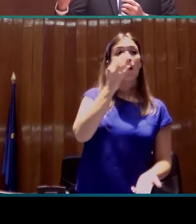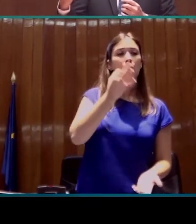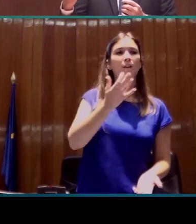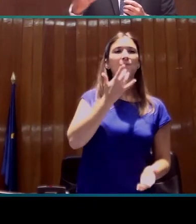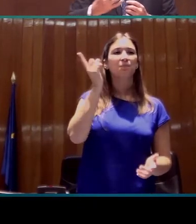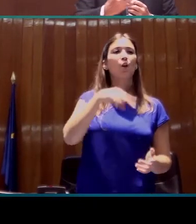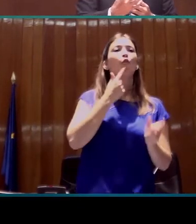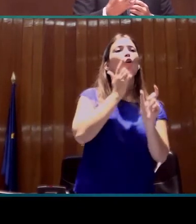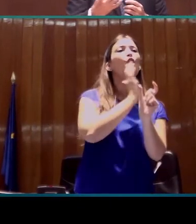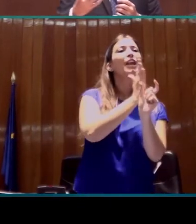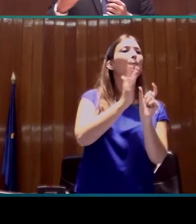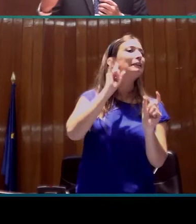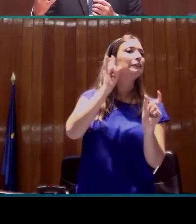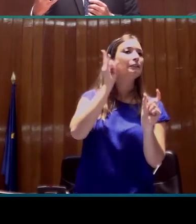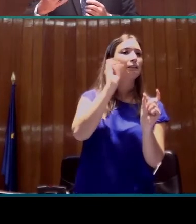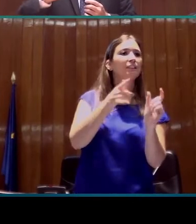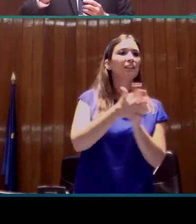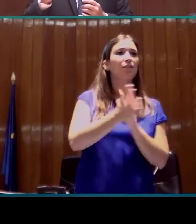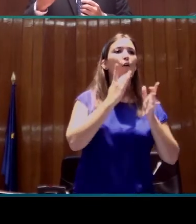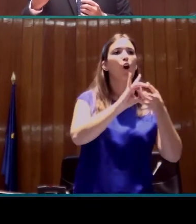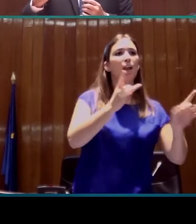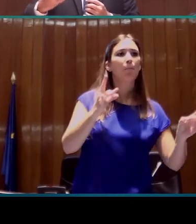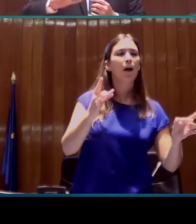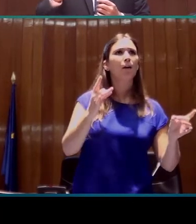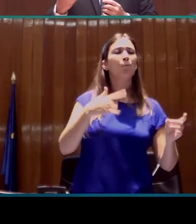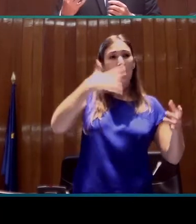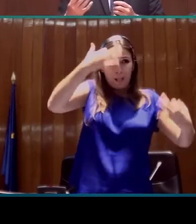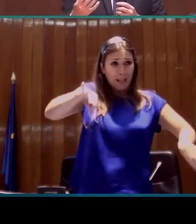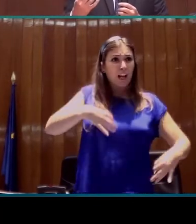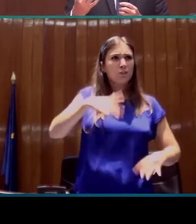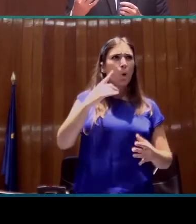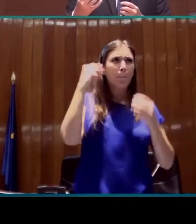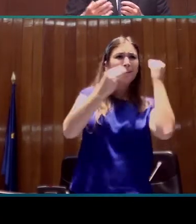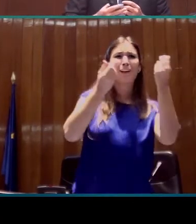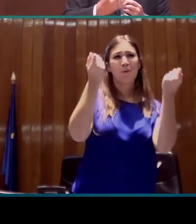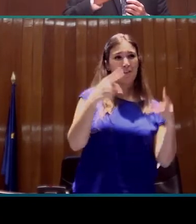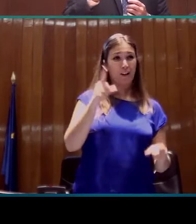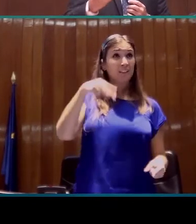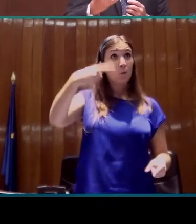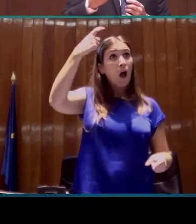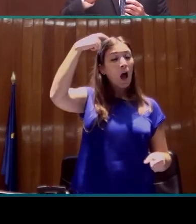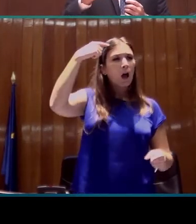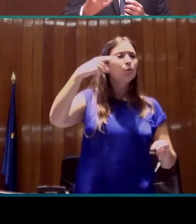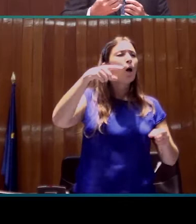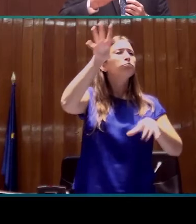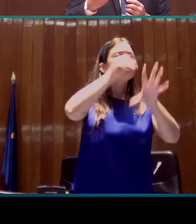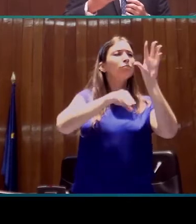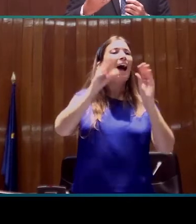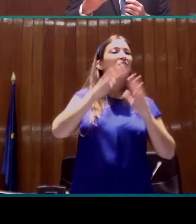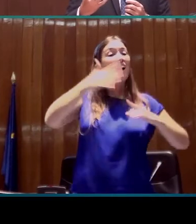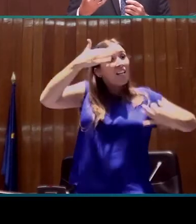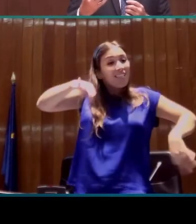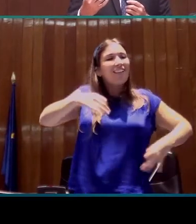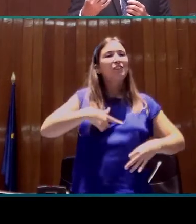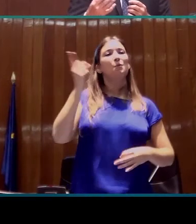procesamos fonemas y tenemos que acceder a los fonemas, aunque no de forma consciente, nuestro cerebro sí lo hace? ¿Es lo mismo con